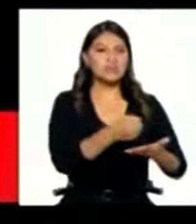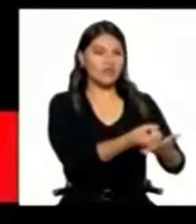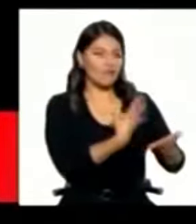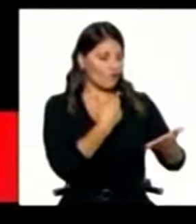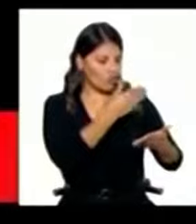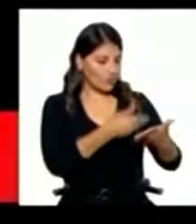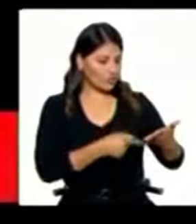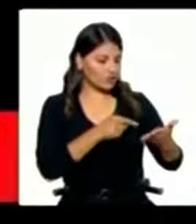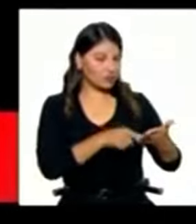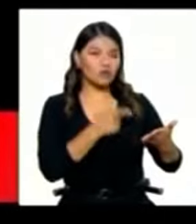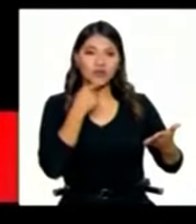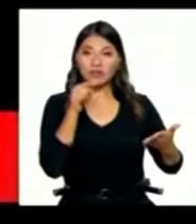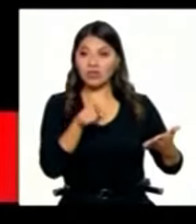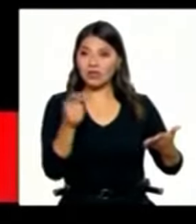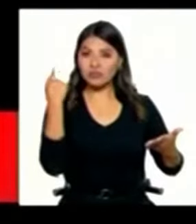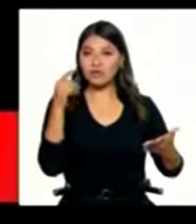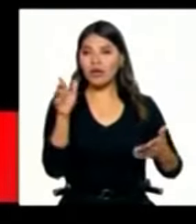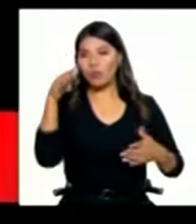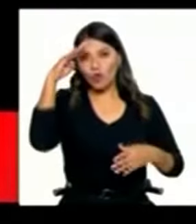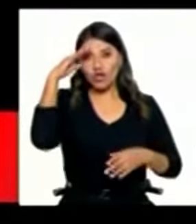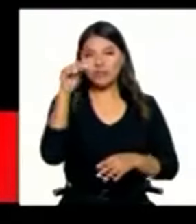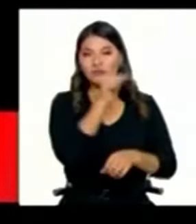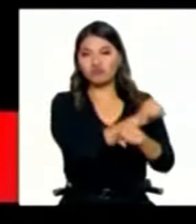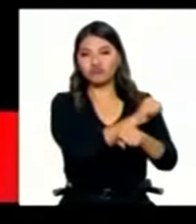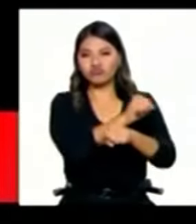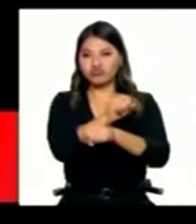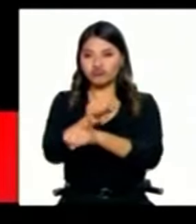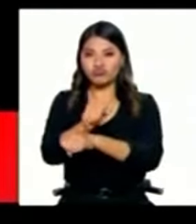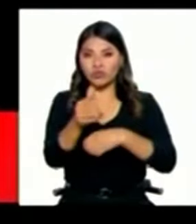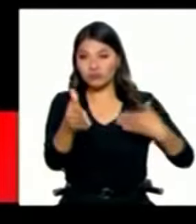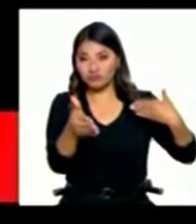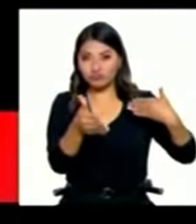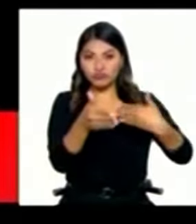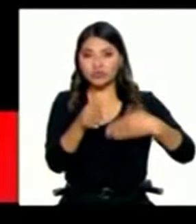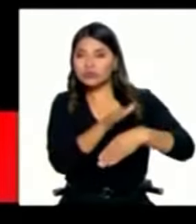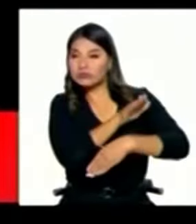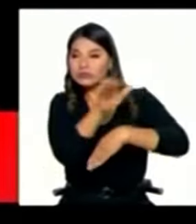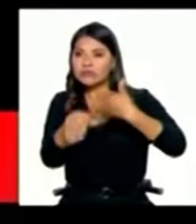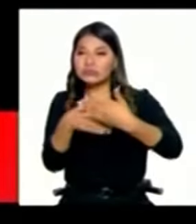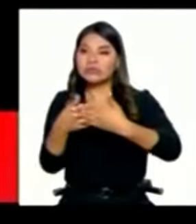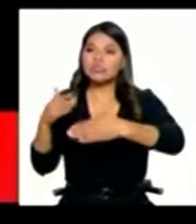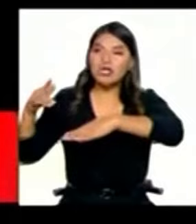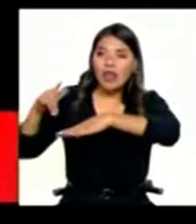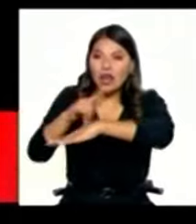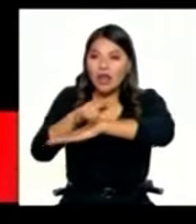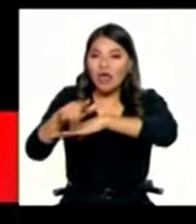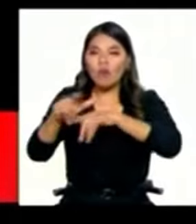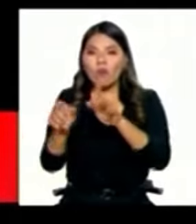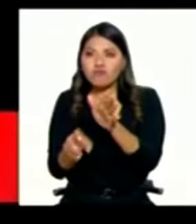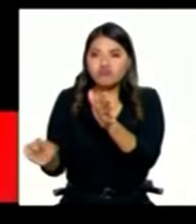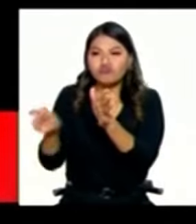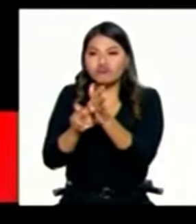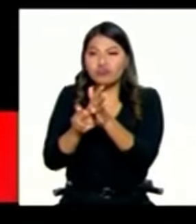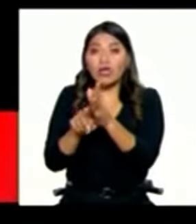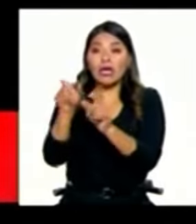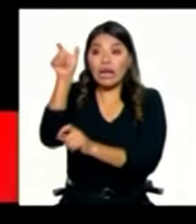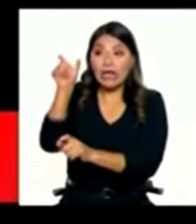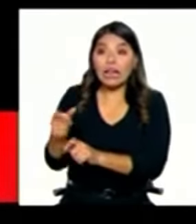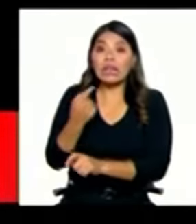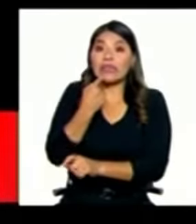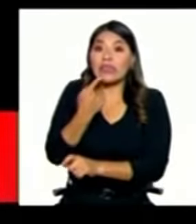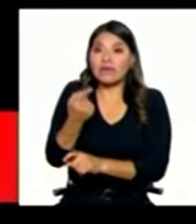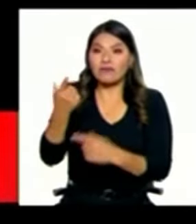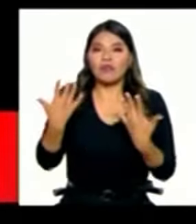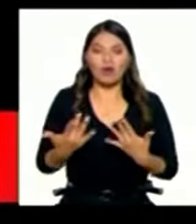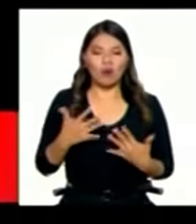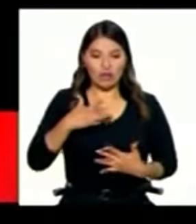momento en el que Bendezú era conducido por la policía rumbo al aeropuerto de Jauja con destino a Lima y expresó algunas palabras. En lugar de referirse